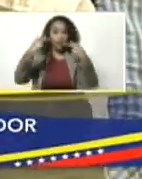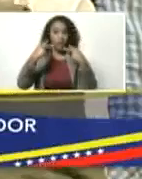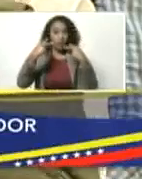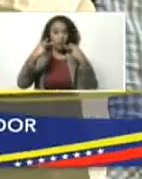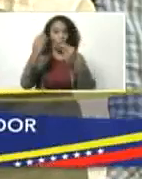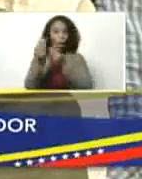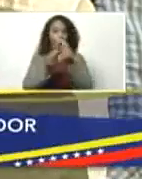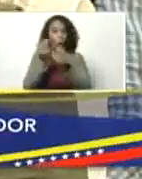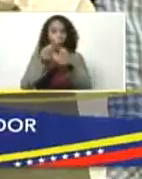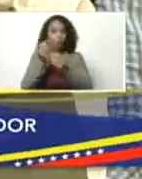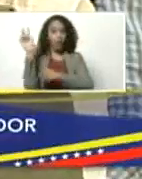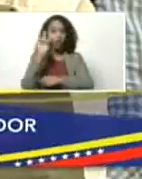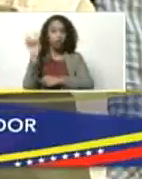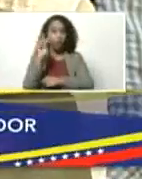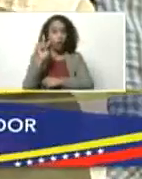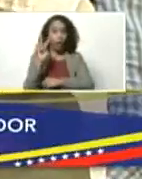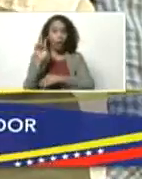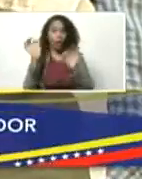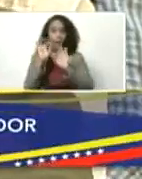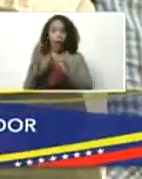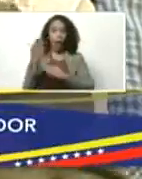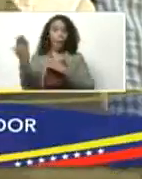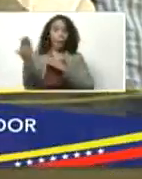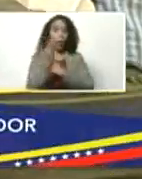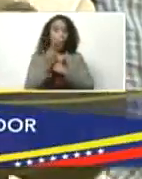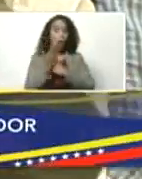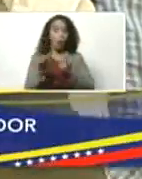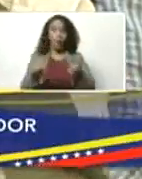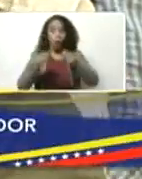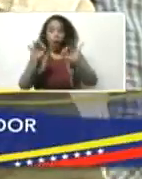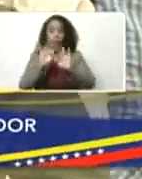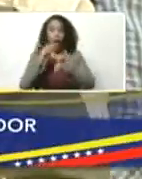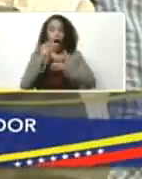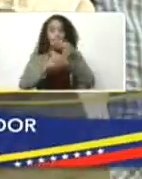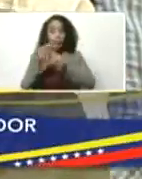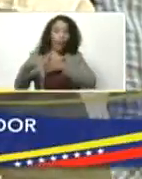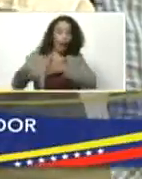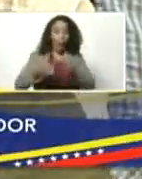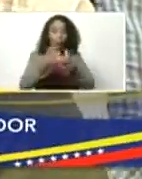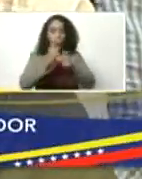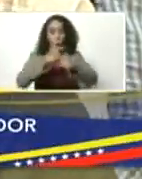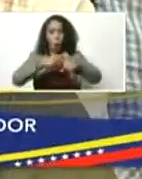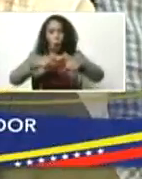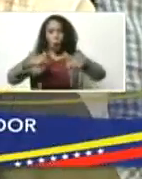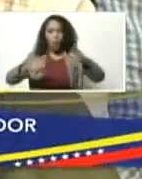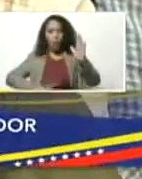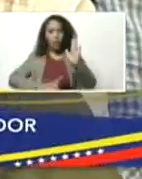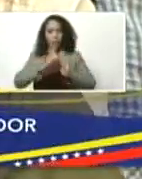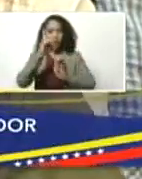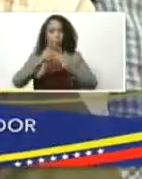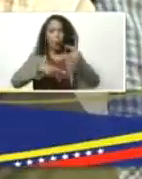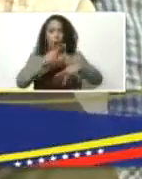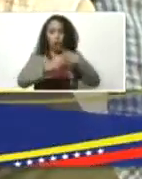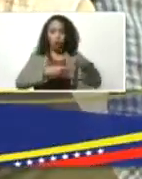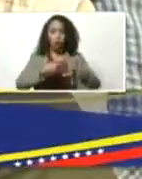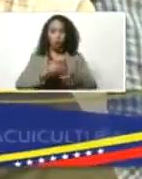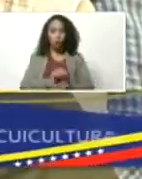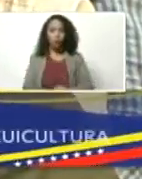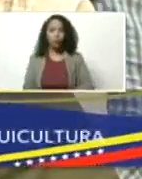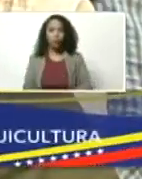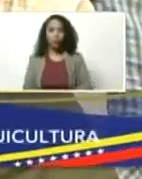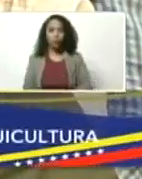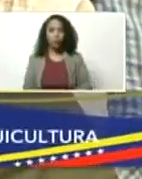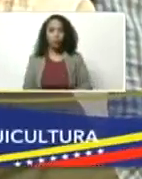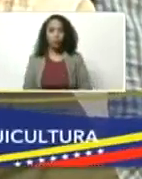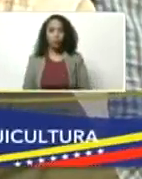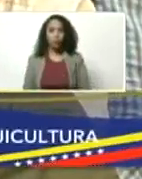monitoreando, que una Venezuela sin sanciones y sin bloqueo constituye un camino de crecimiento y desarrollo productivo.